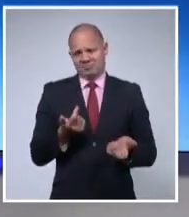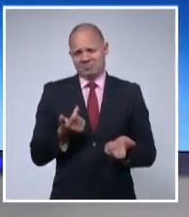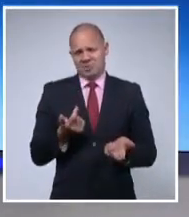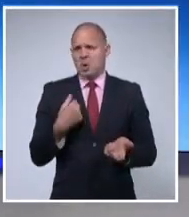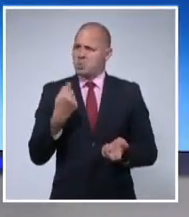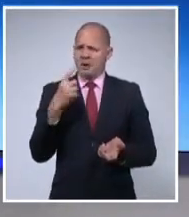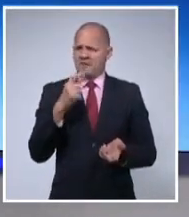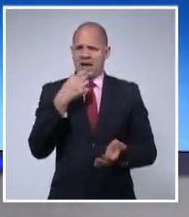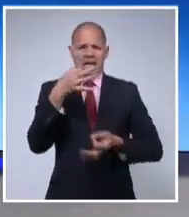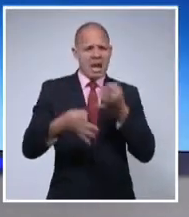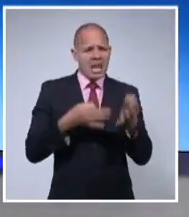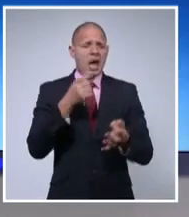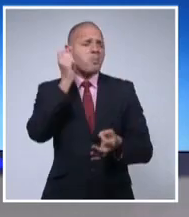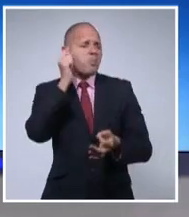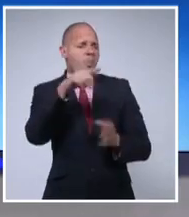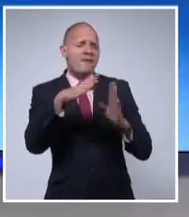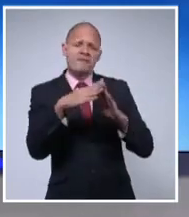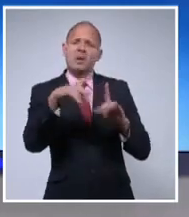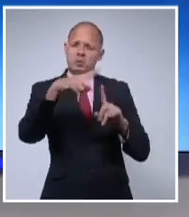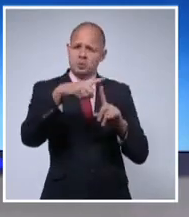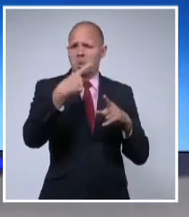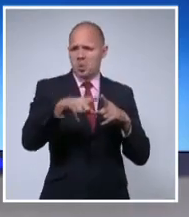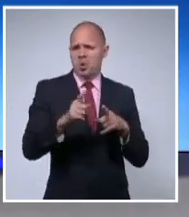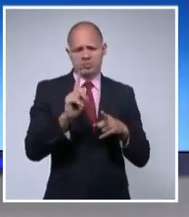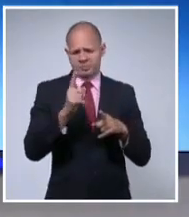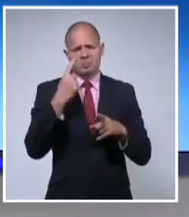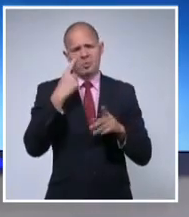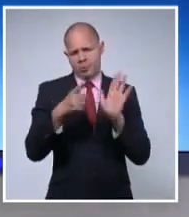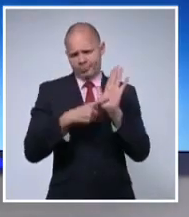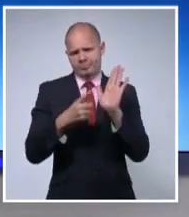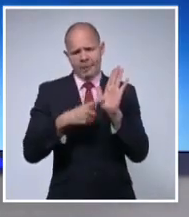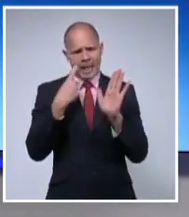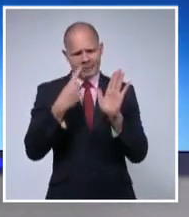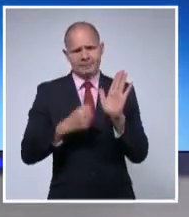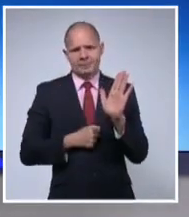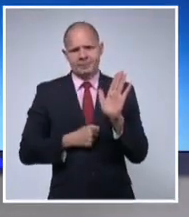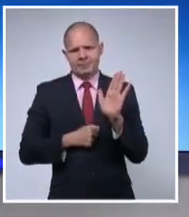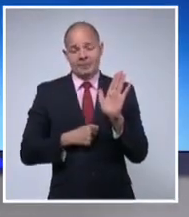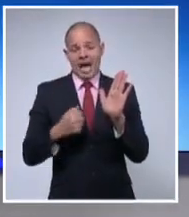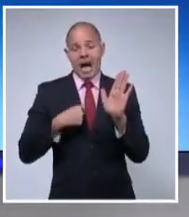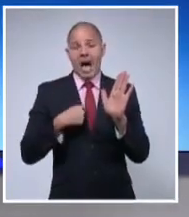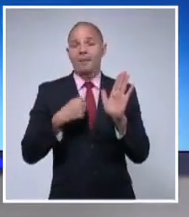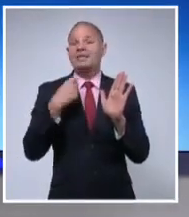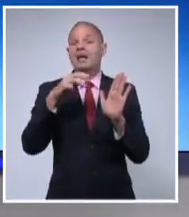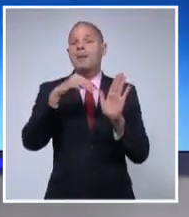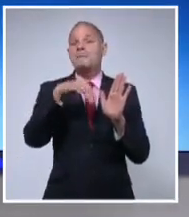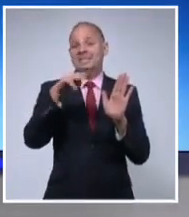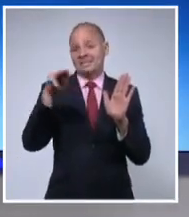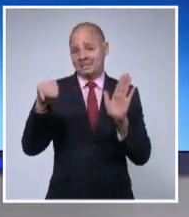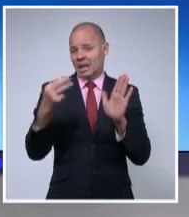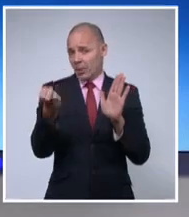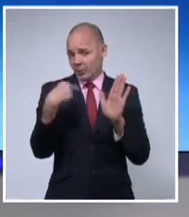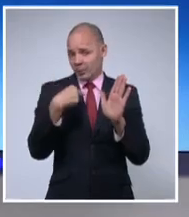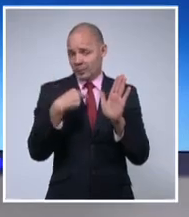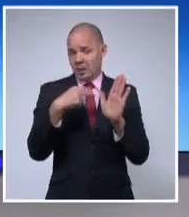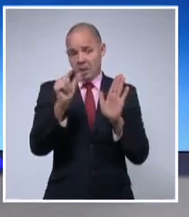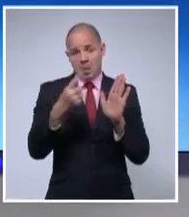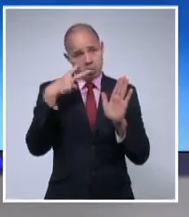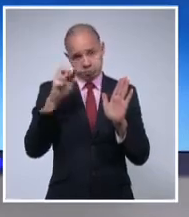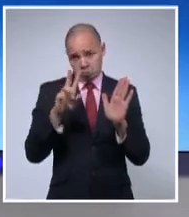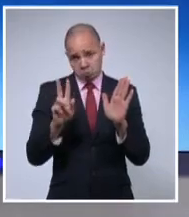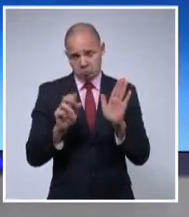de Las Tunas era cierto. Lo que vamos a hacer es lo siguiente. Voy a enseñarles este mensaje que me enviaron a través de Messenger. Alguien que no conozco, precisamente